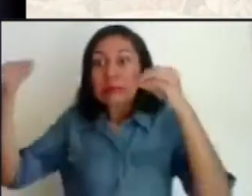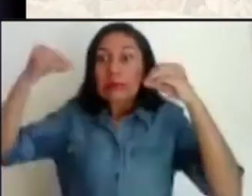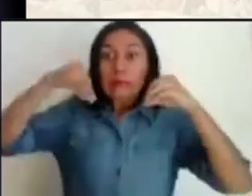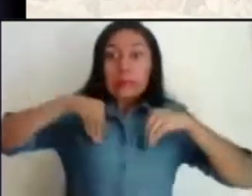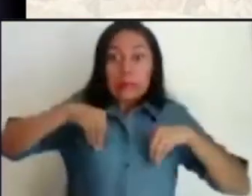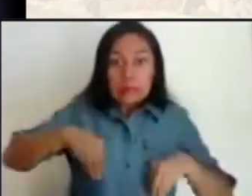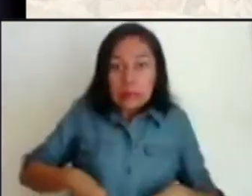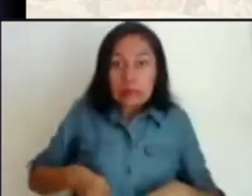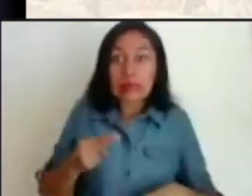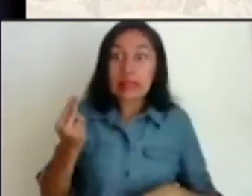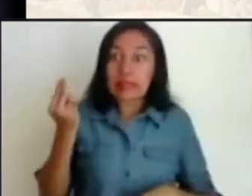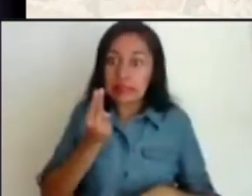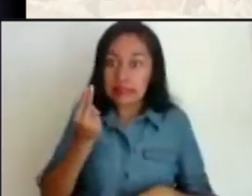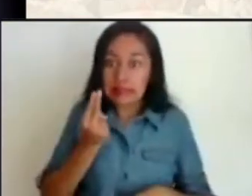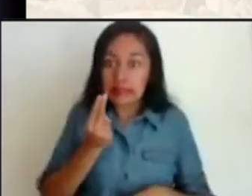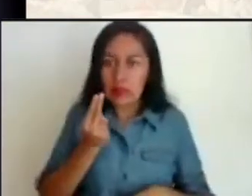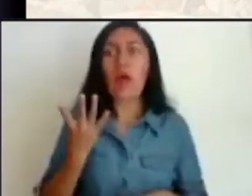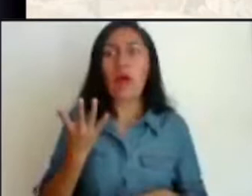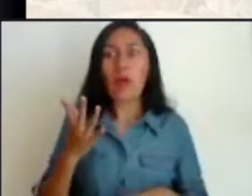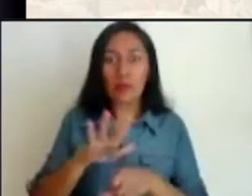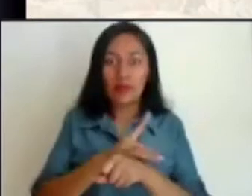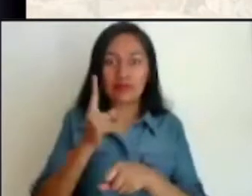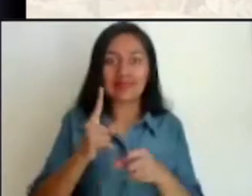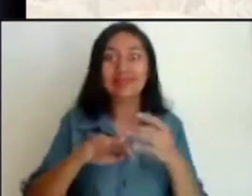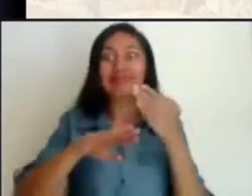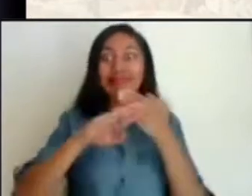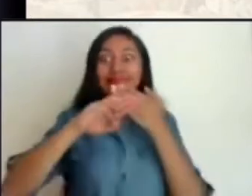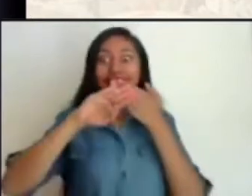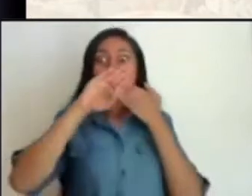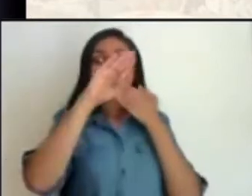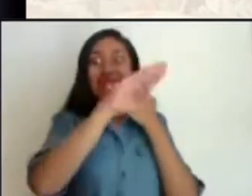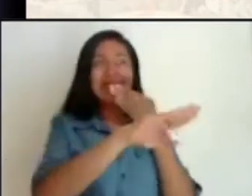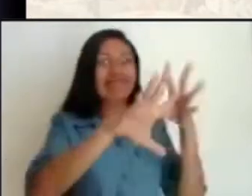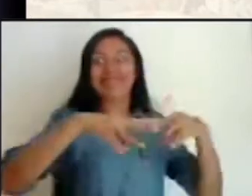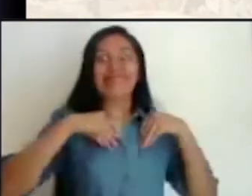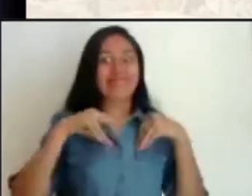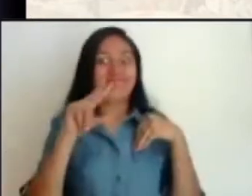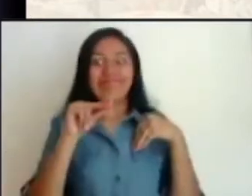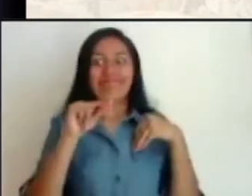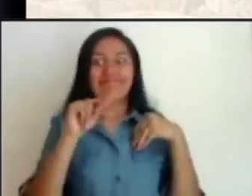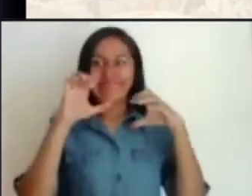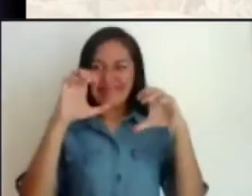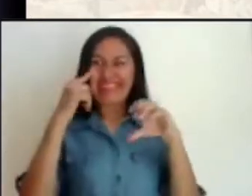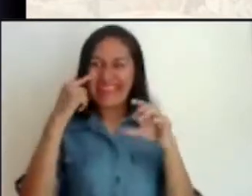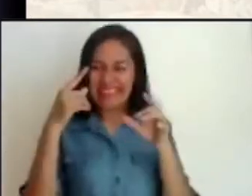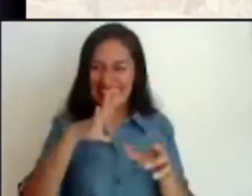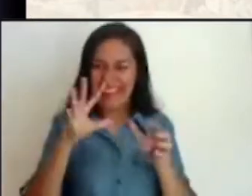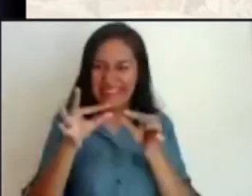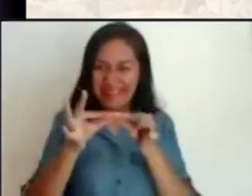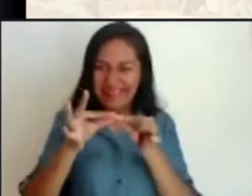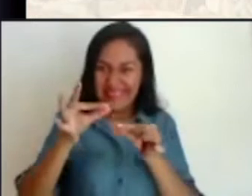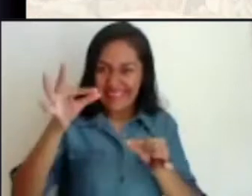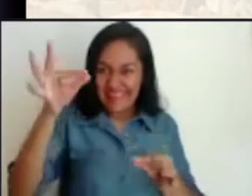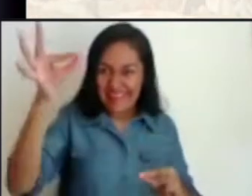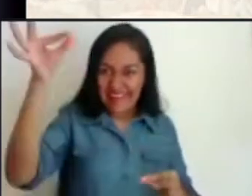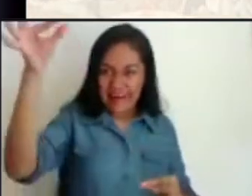era prevenir el contagio hacia ellos. Por eso se le tenía la varita que permitía que se separaran las gentes, pero